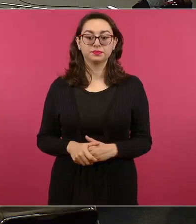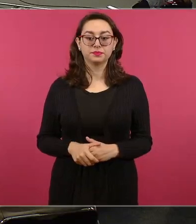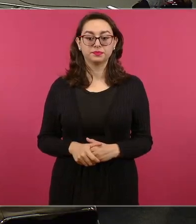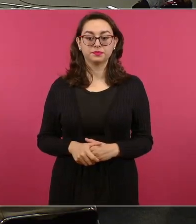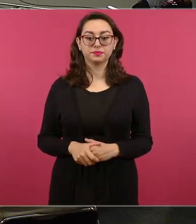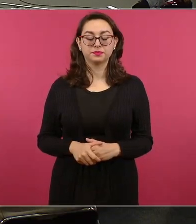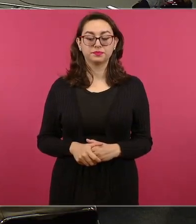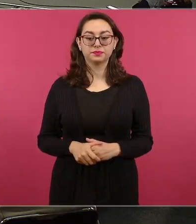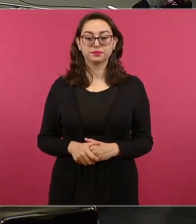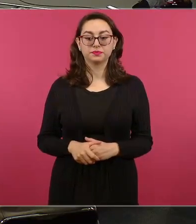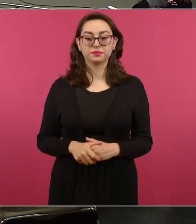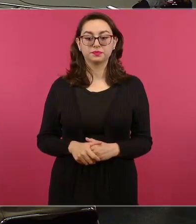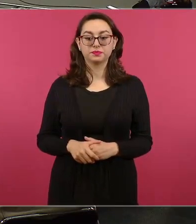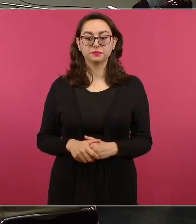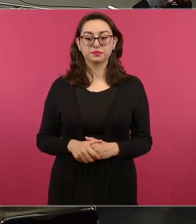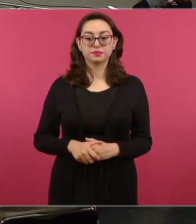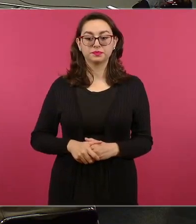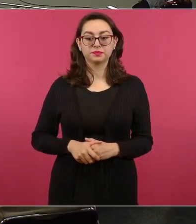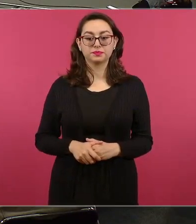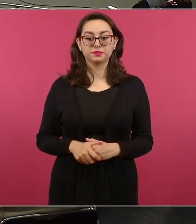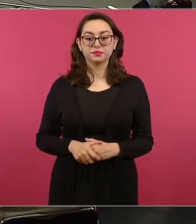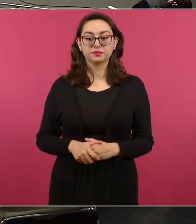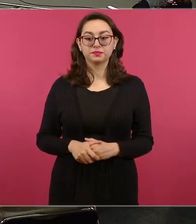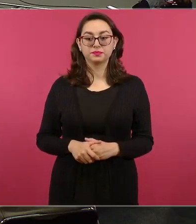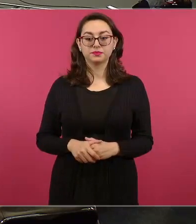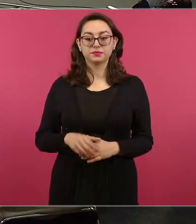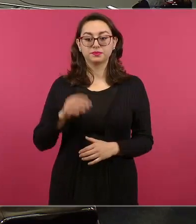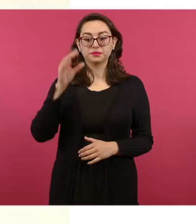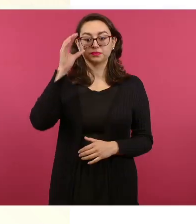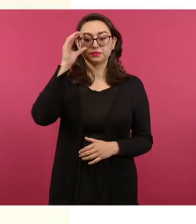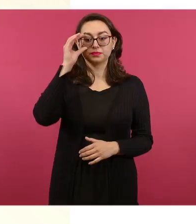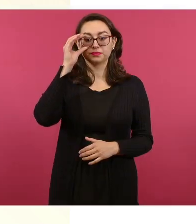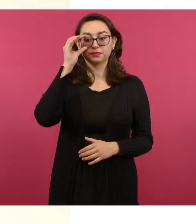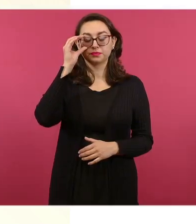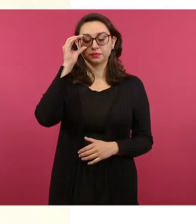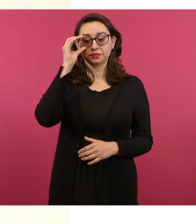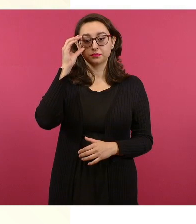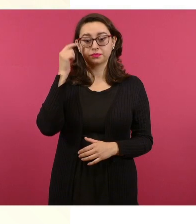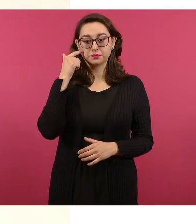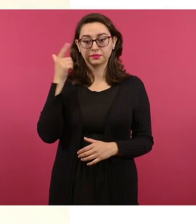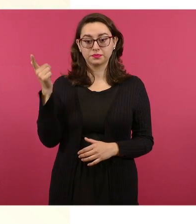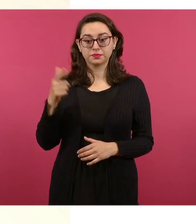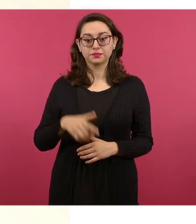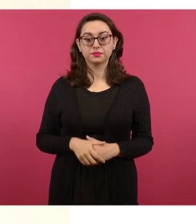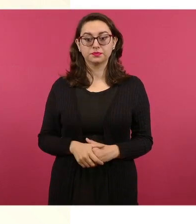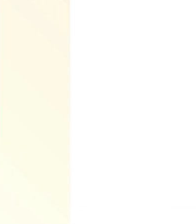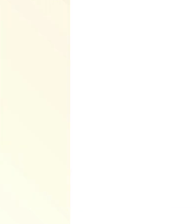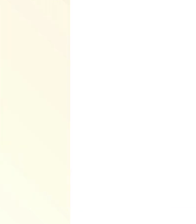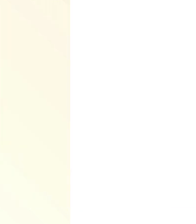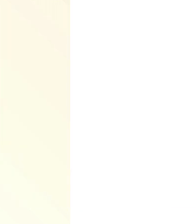Es el de mes de agosto. La primera quincena.